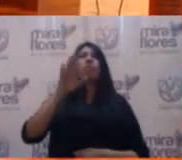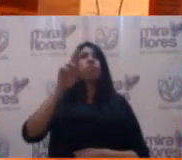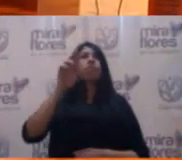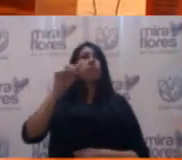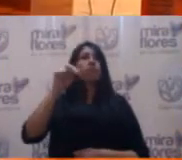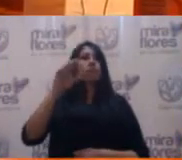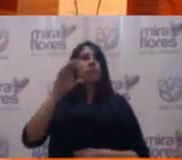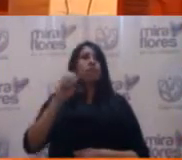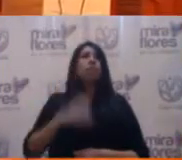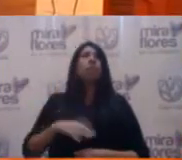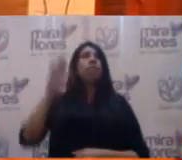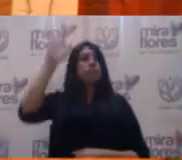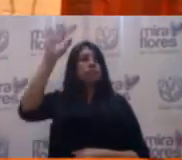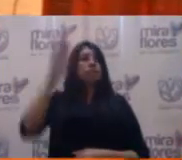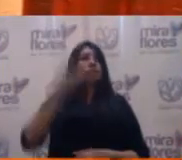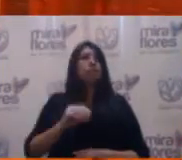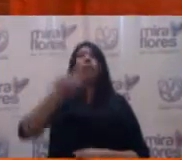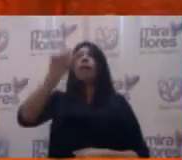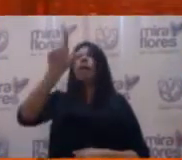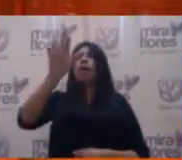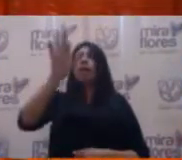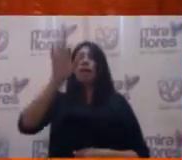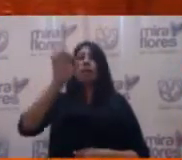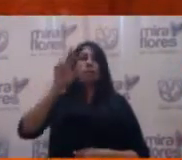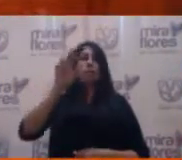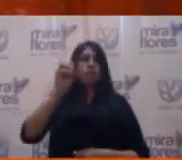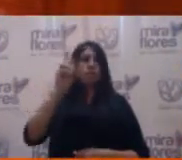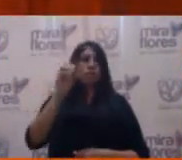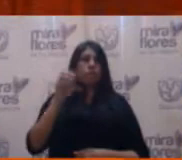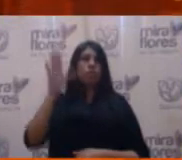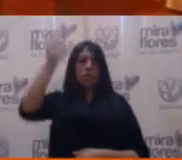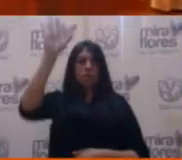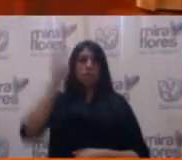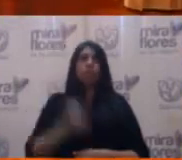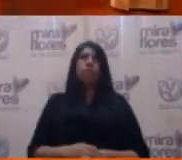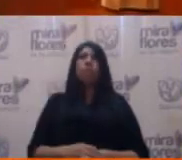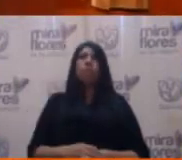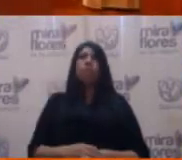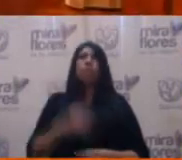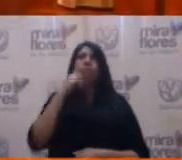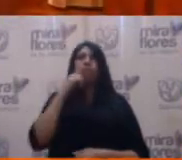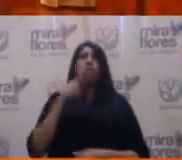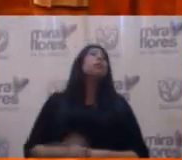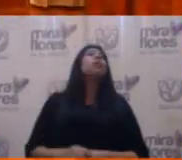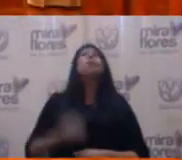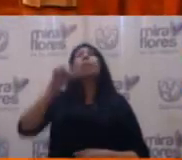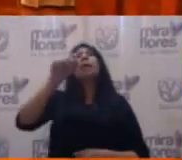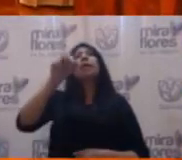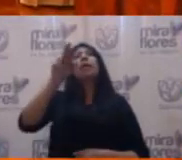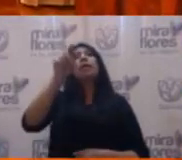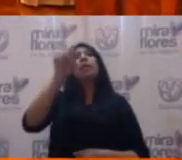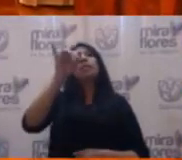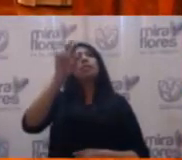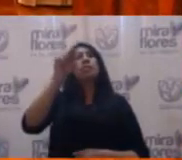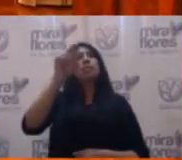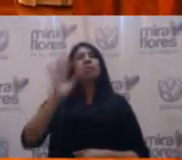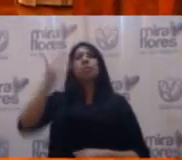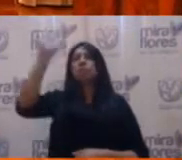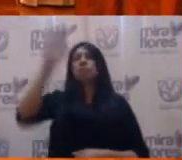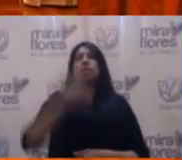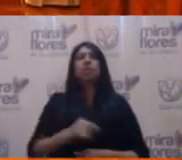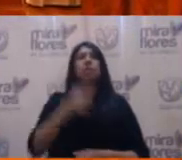Camino. Señor Alfredo Lee Gabriel. Señor Martín Bustamante Castro. Señor